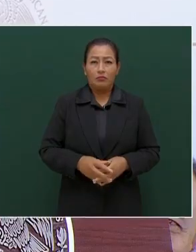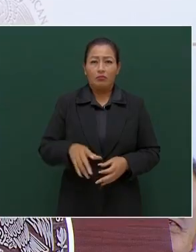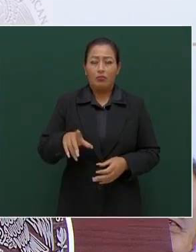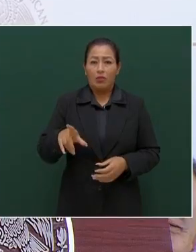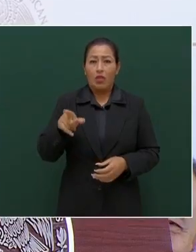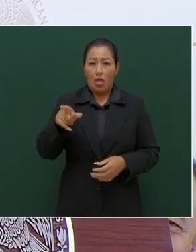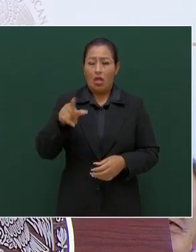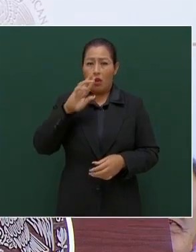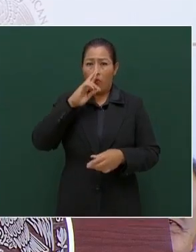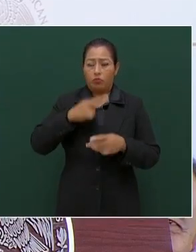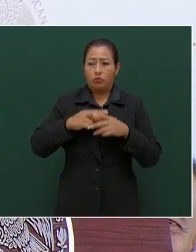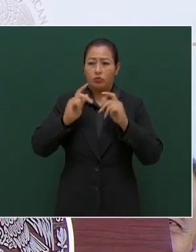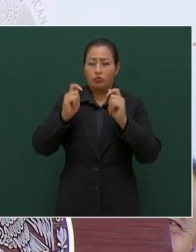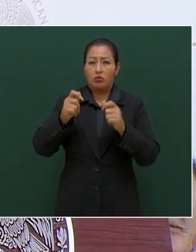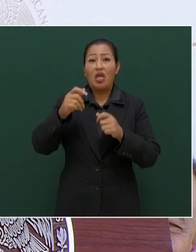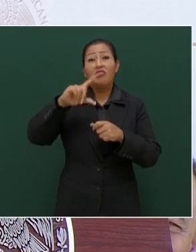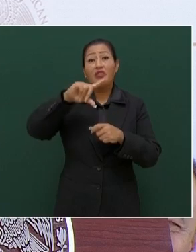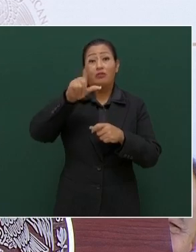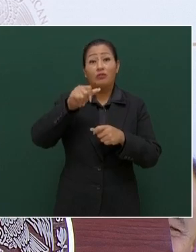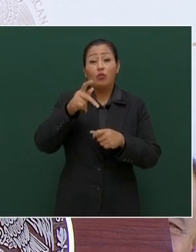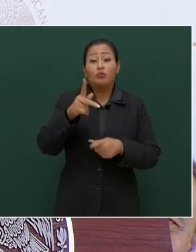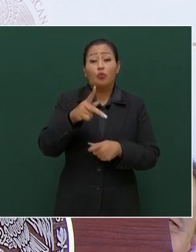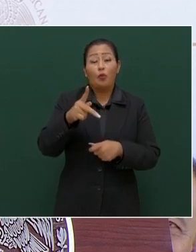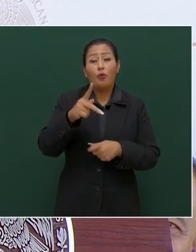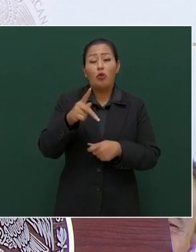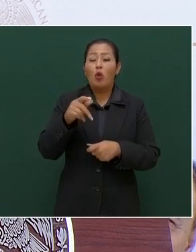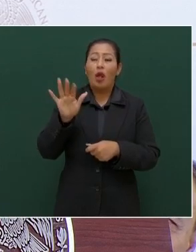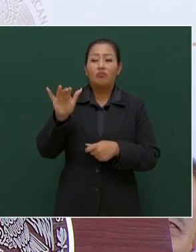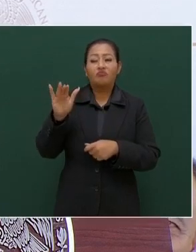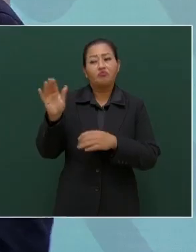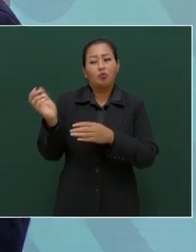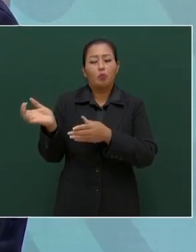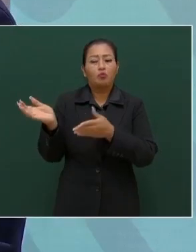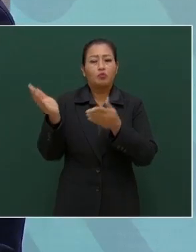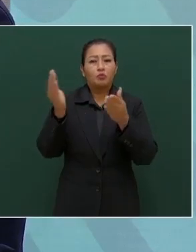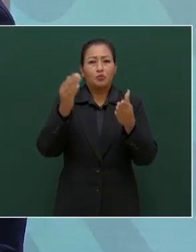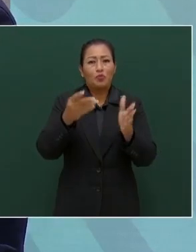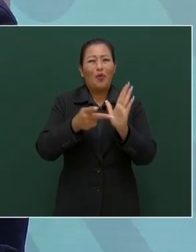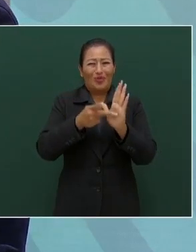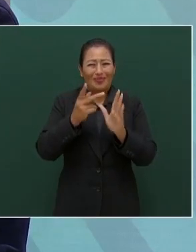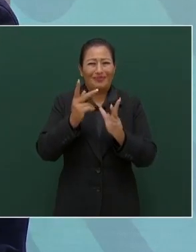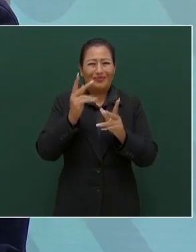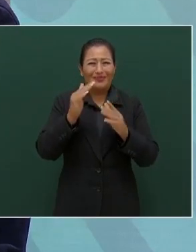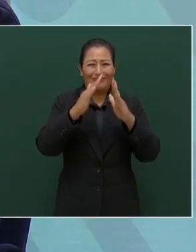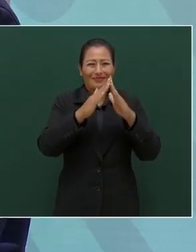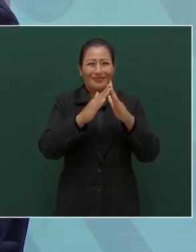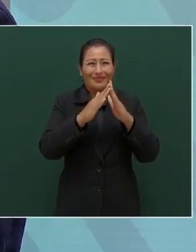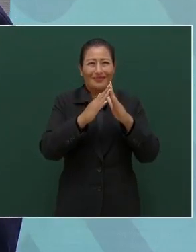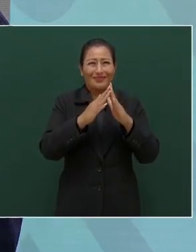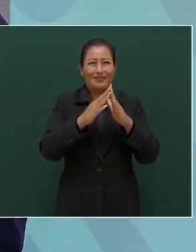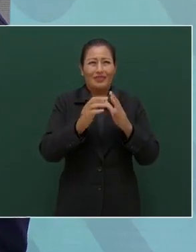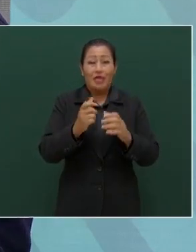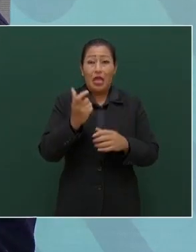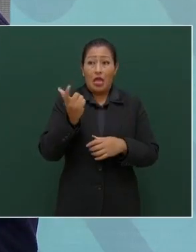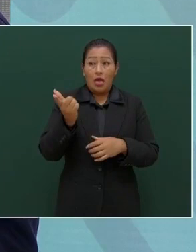encargo como gobernador y se fue a su pueblo y no se